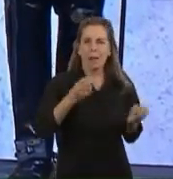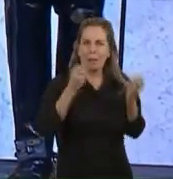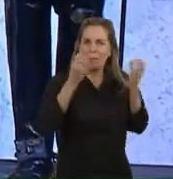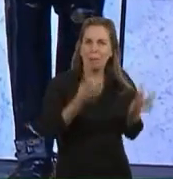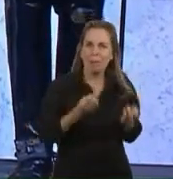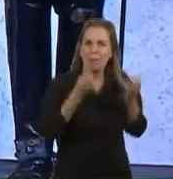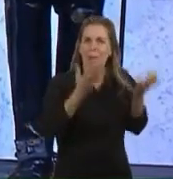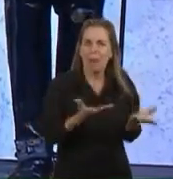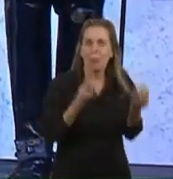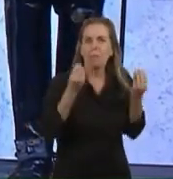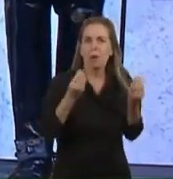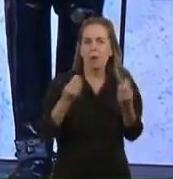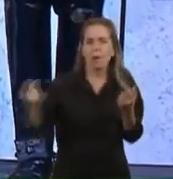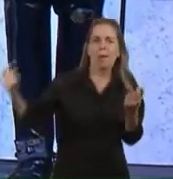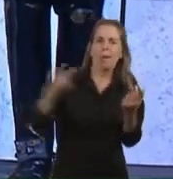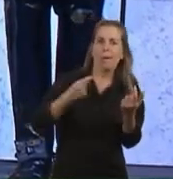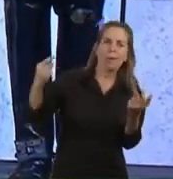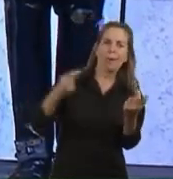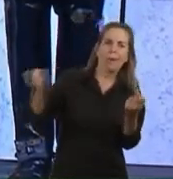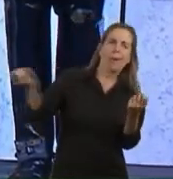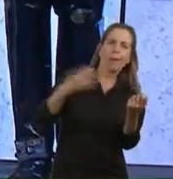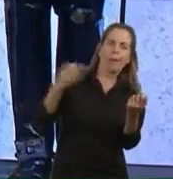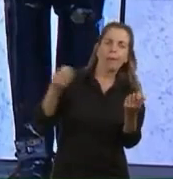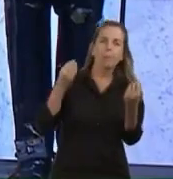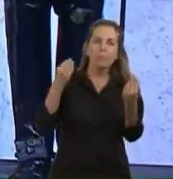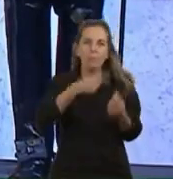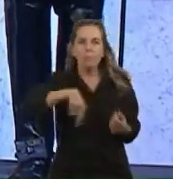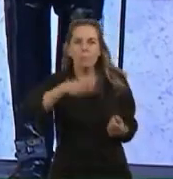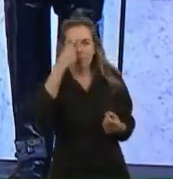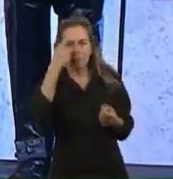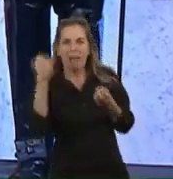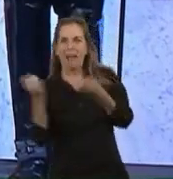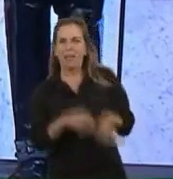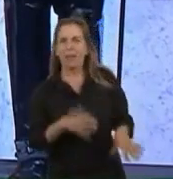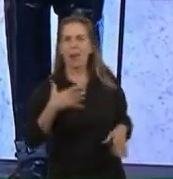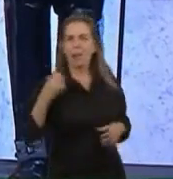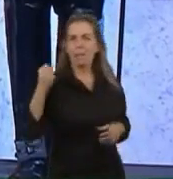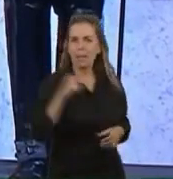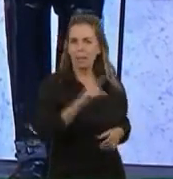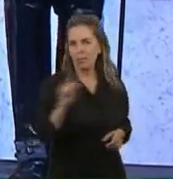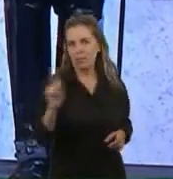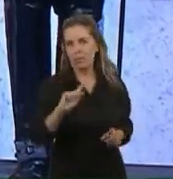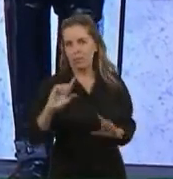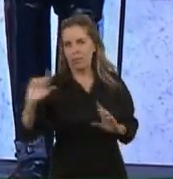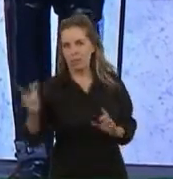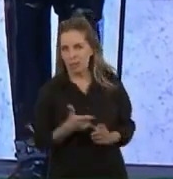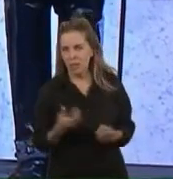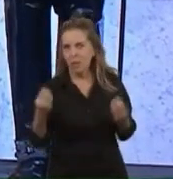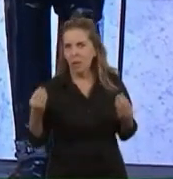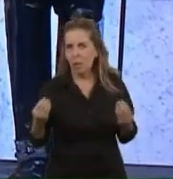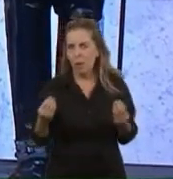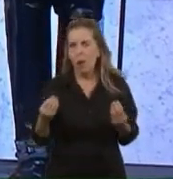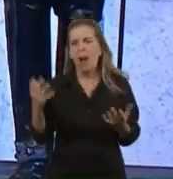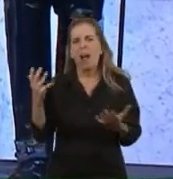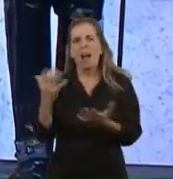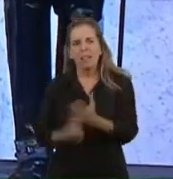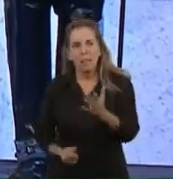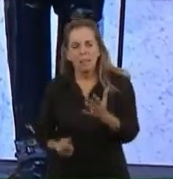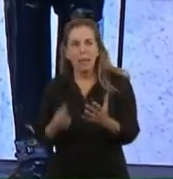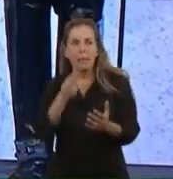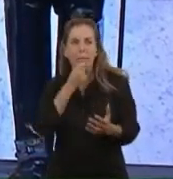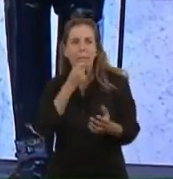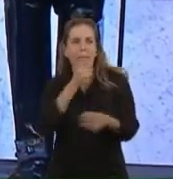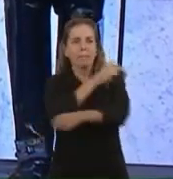enfrentamiento que justifique el abandono de la patria no hay especulación ni cálculo ni am misión que justifique el empobrecimiento